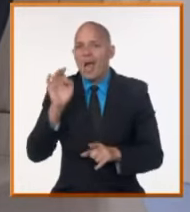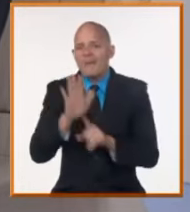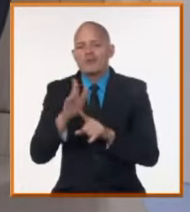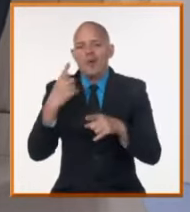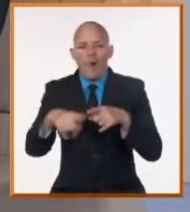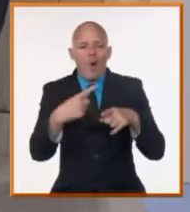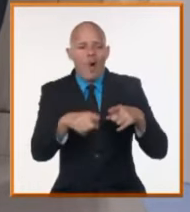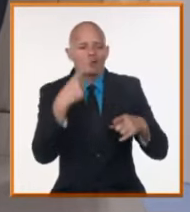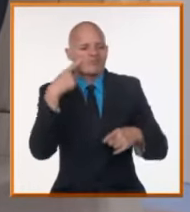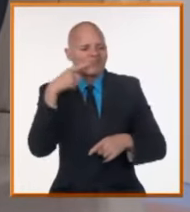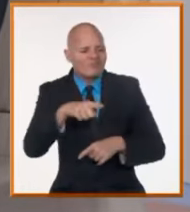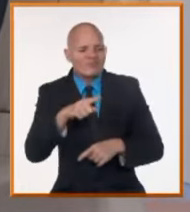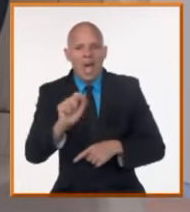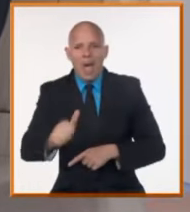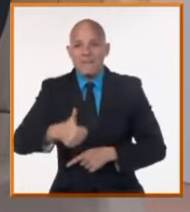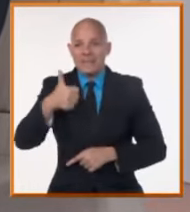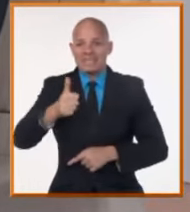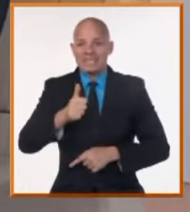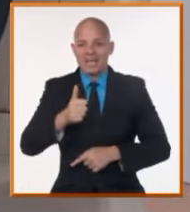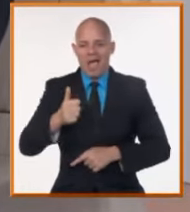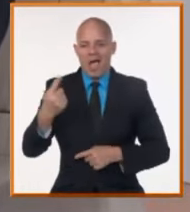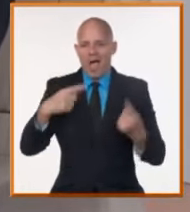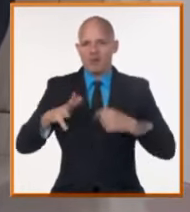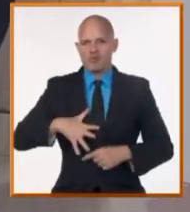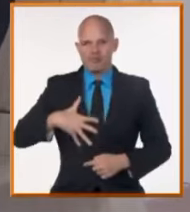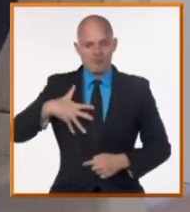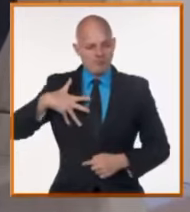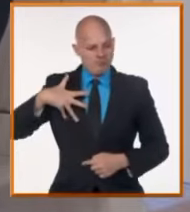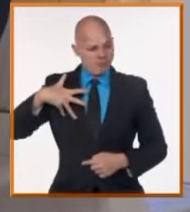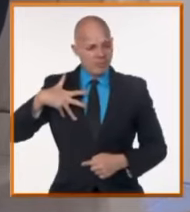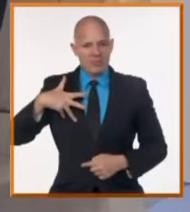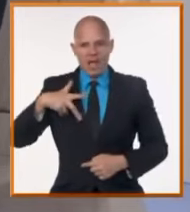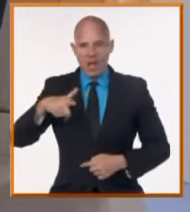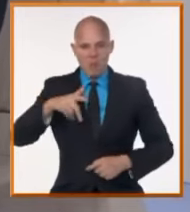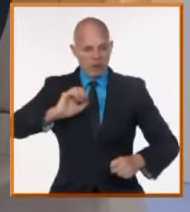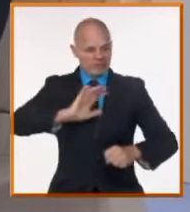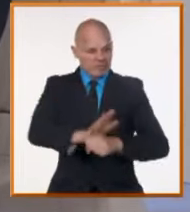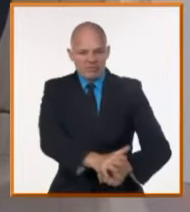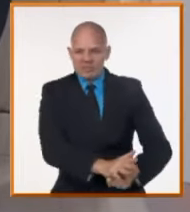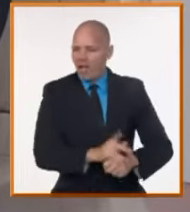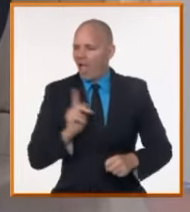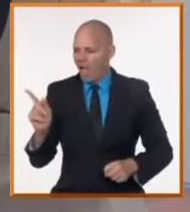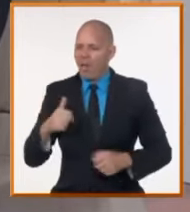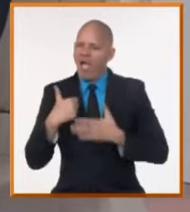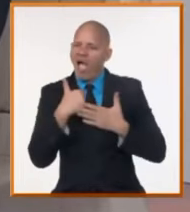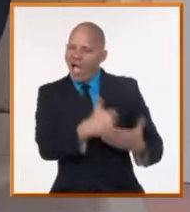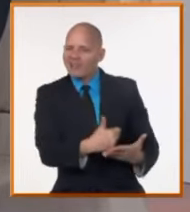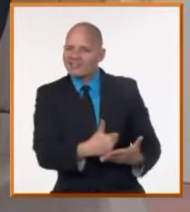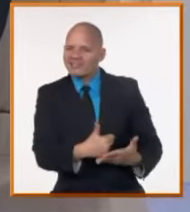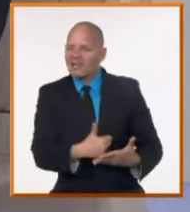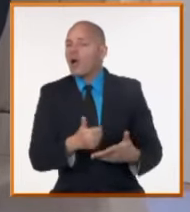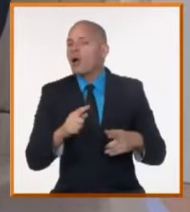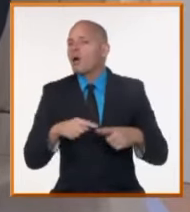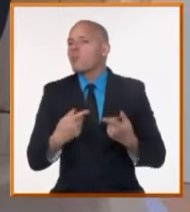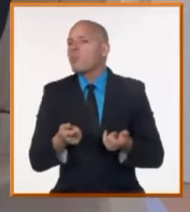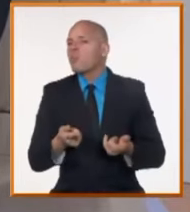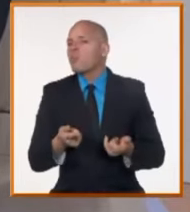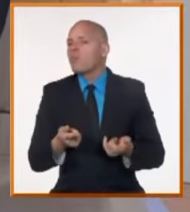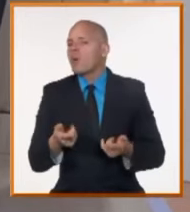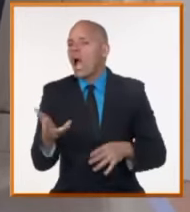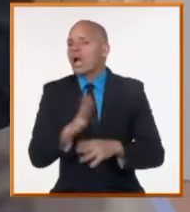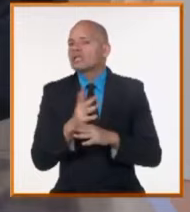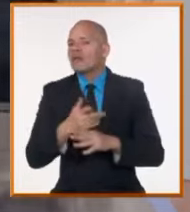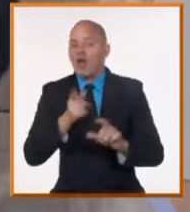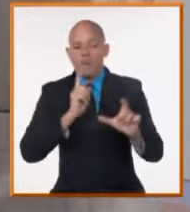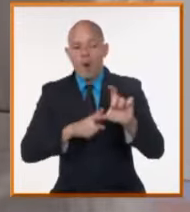de la región con tal de enfrentar el comunismo o la penetración del comunismo internacional en la región. Es decir, justificaba eso.